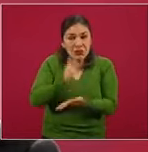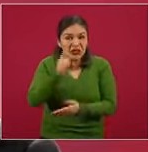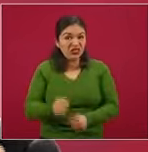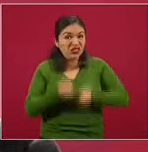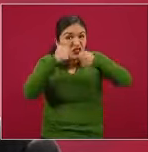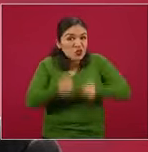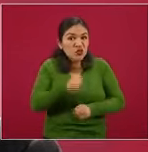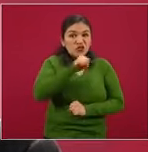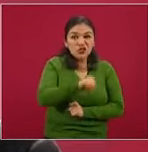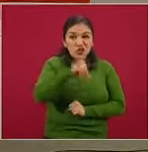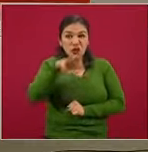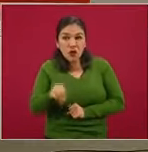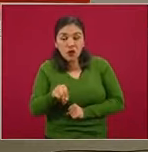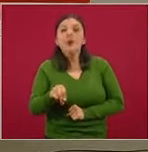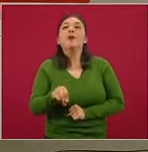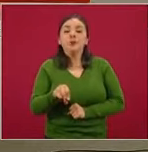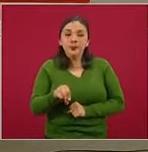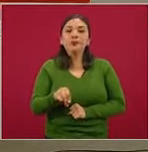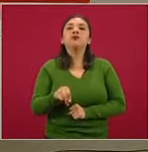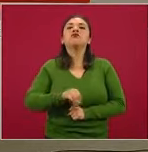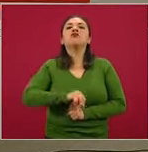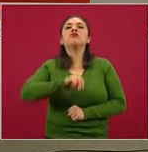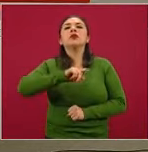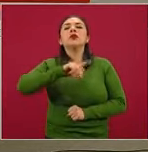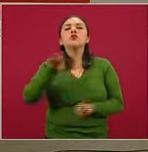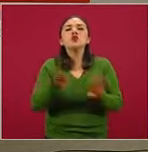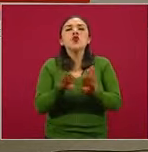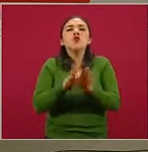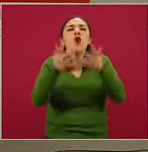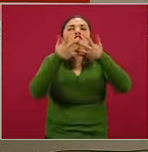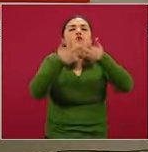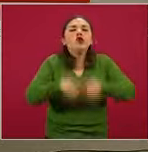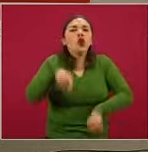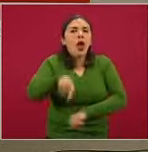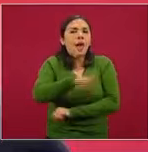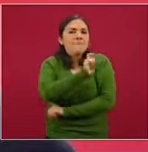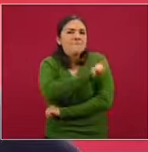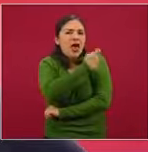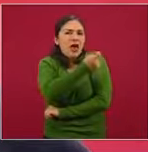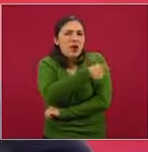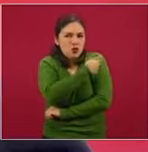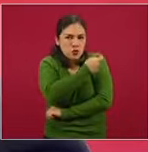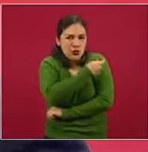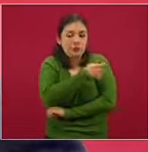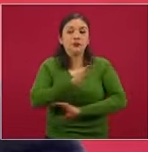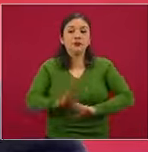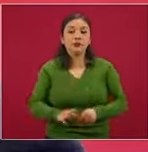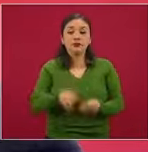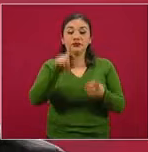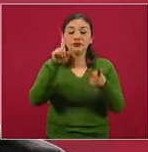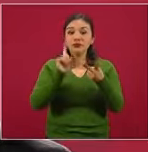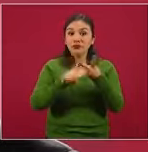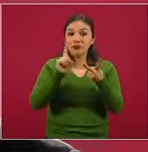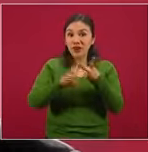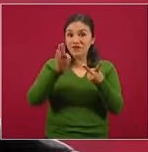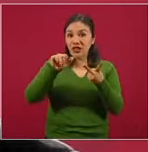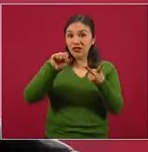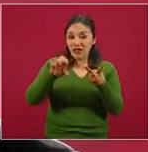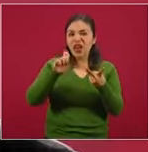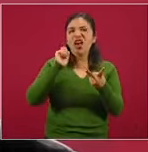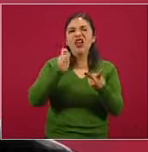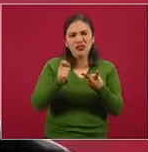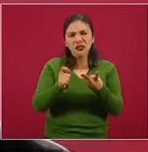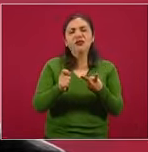seguridad y los principios del funcionamiento de la sustancia que interesa. La fase 2